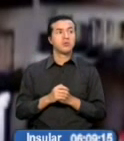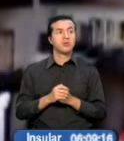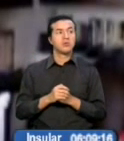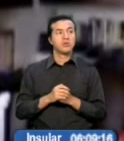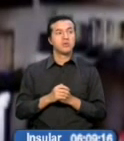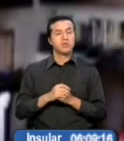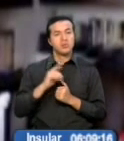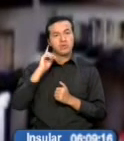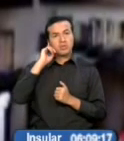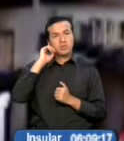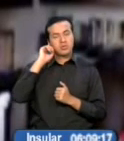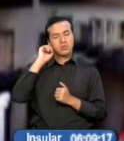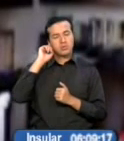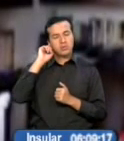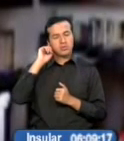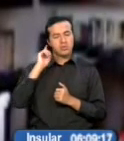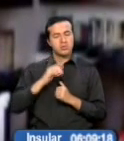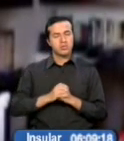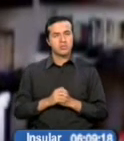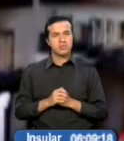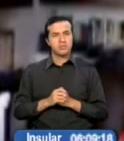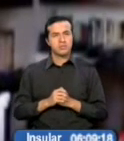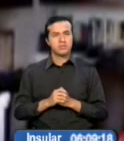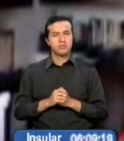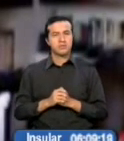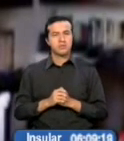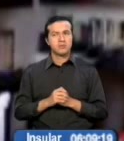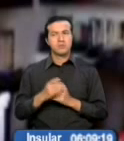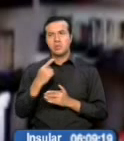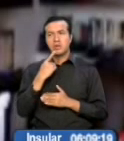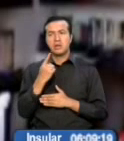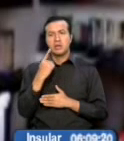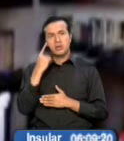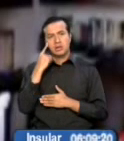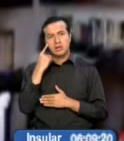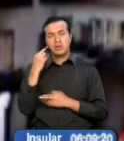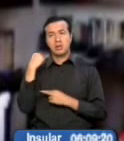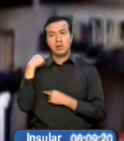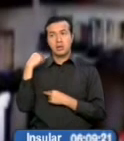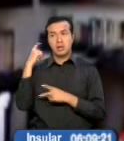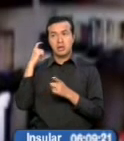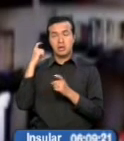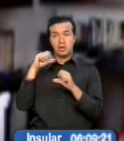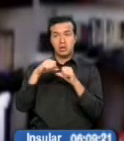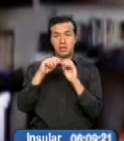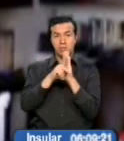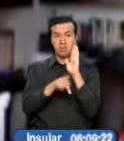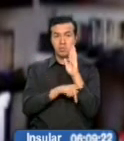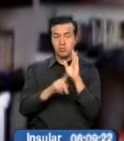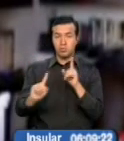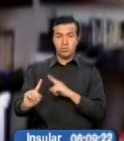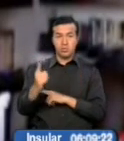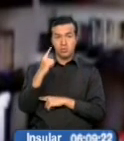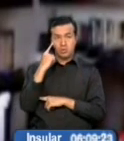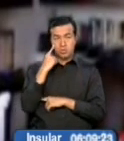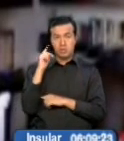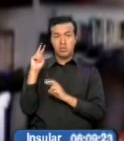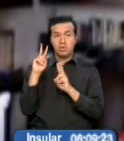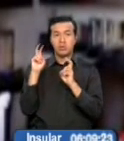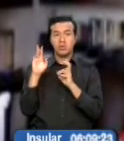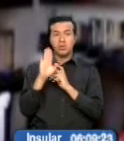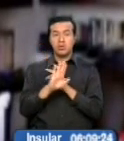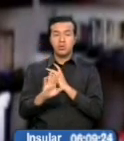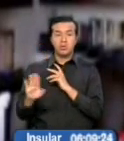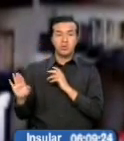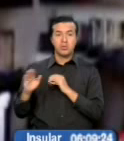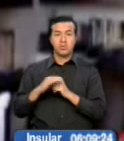el Congreso de la República Colombiana va a dejar de tener competencia para legislar. Solamente se relaciona con